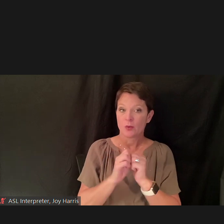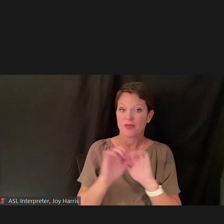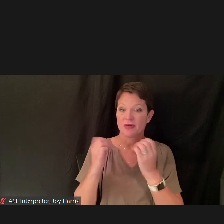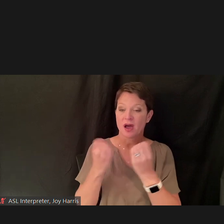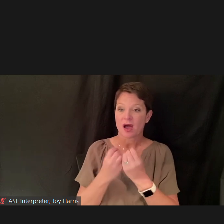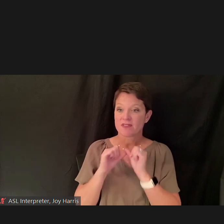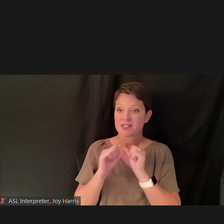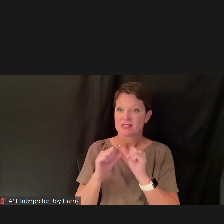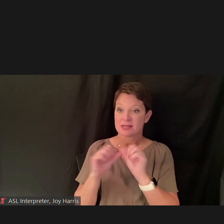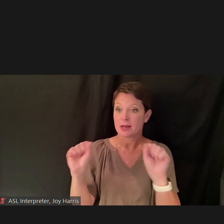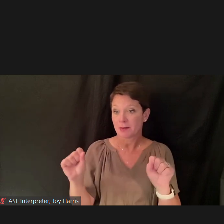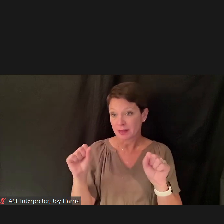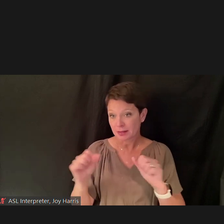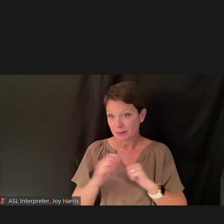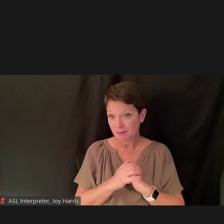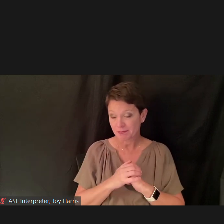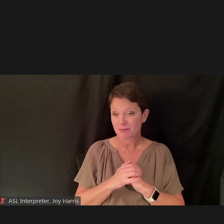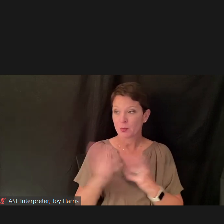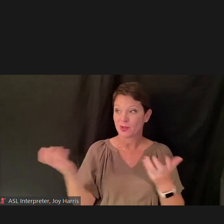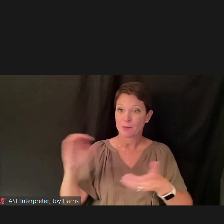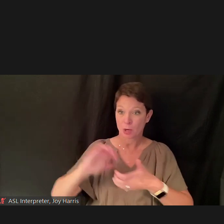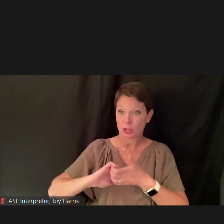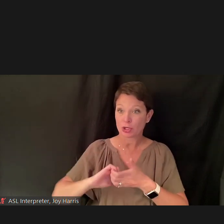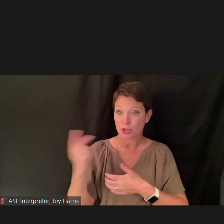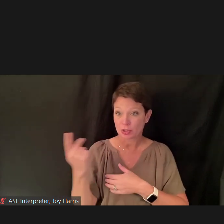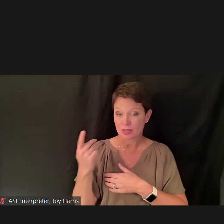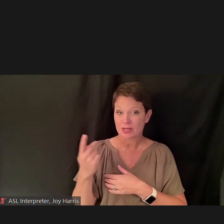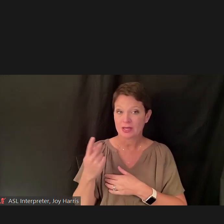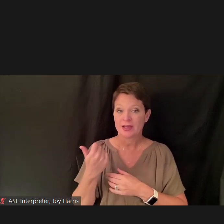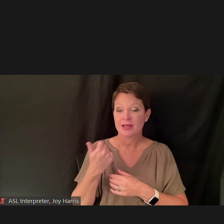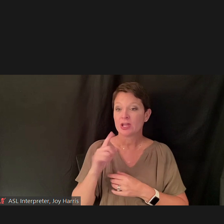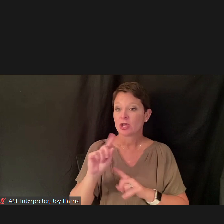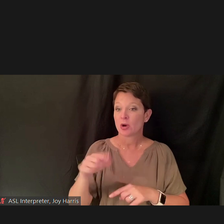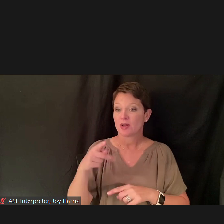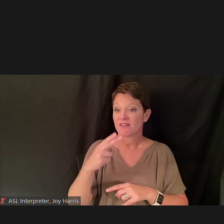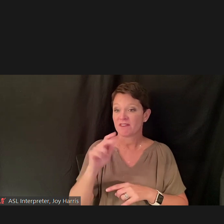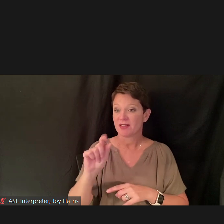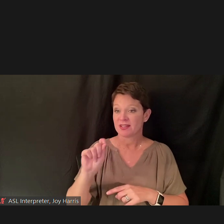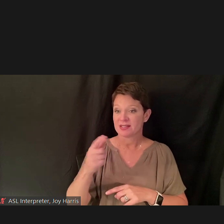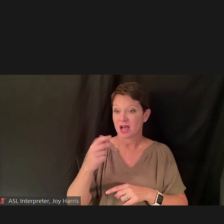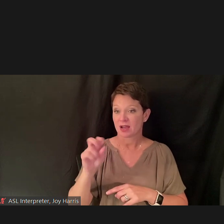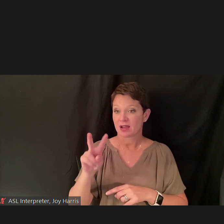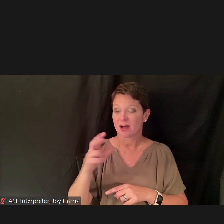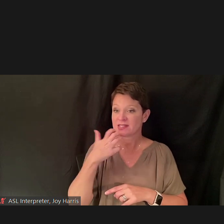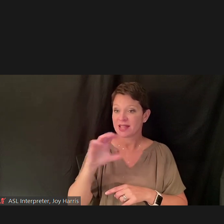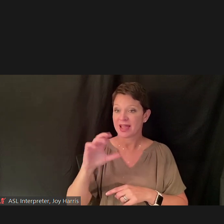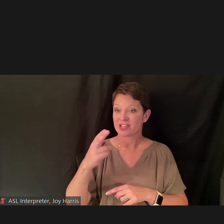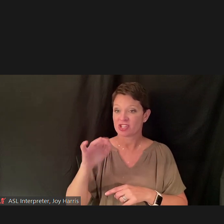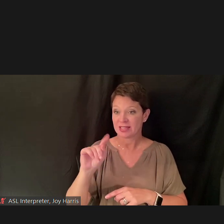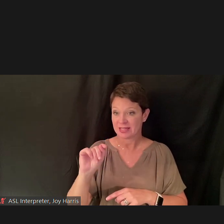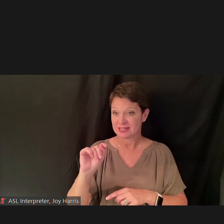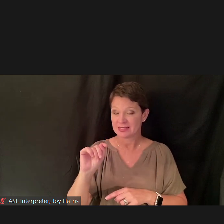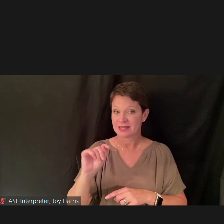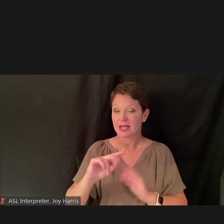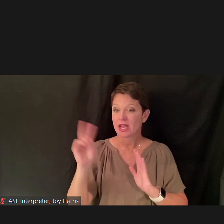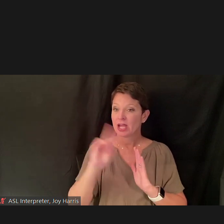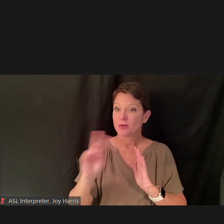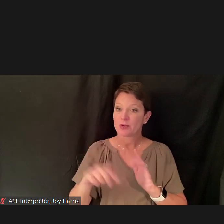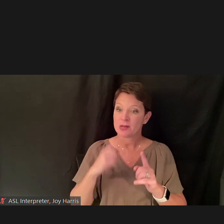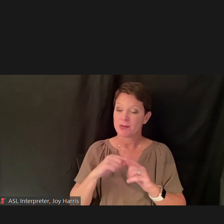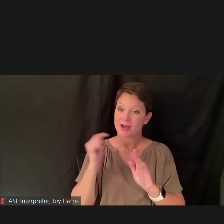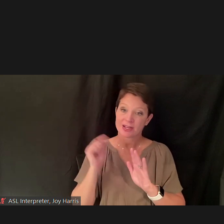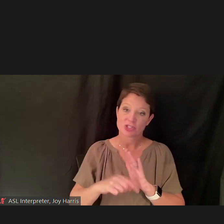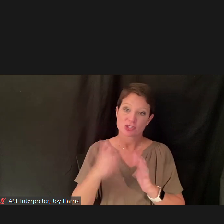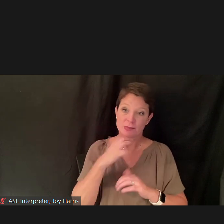of extremo Sustainability. en So conexión con la anyone can Oficina go de to Sustentabilidad philo.gov/heat en and read about extreme heat